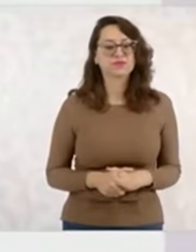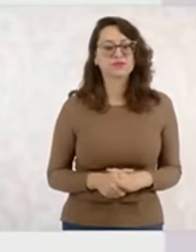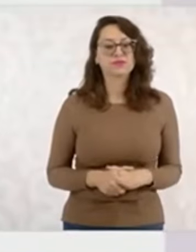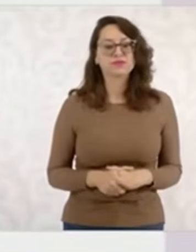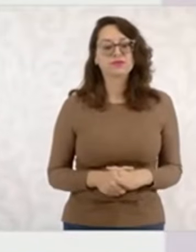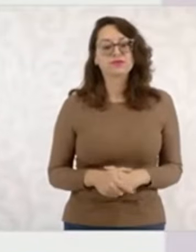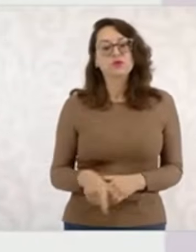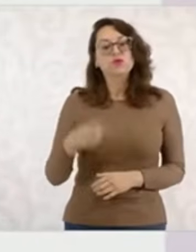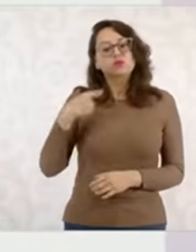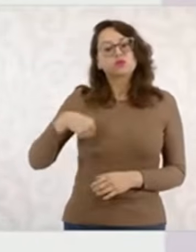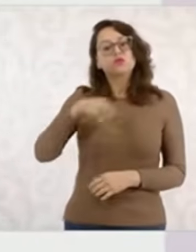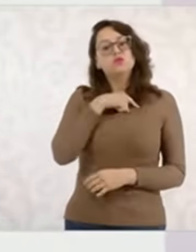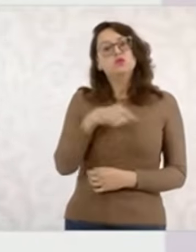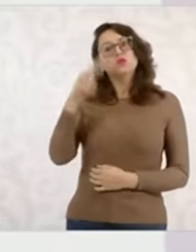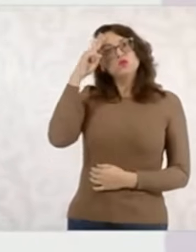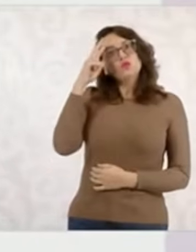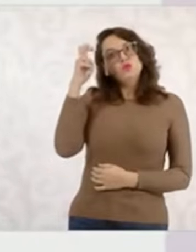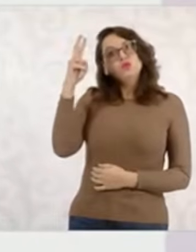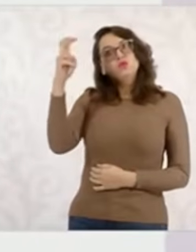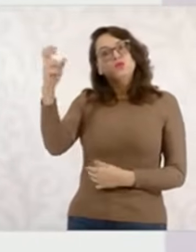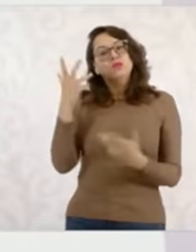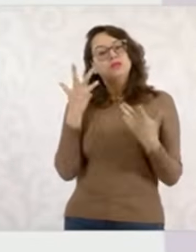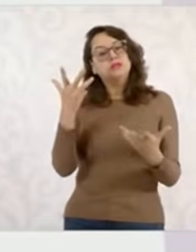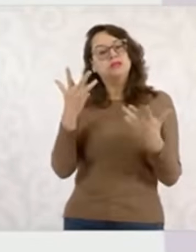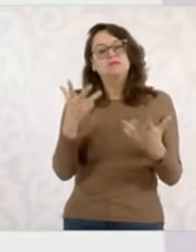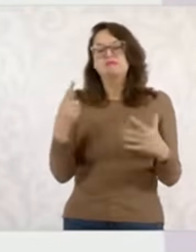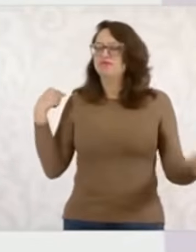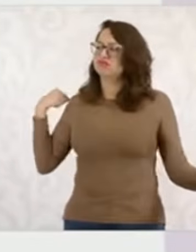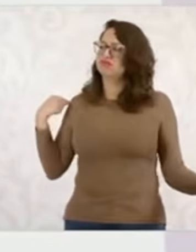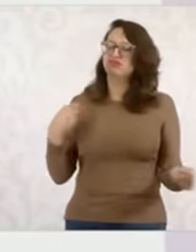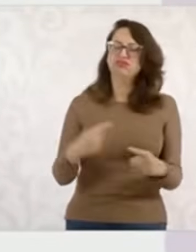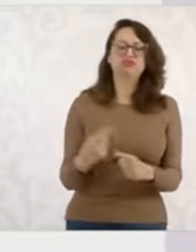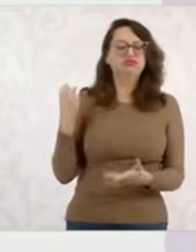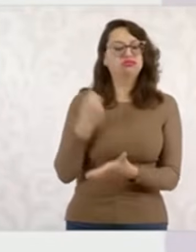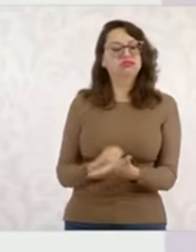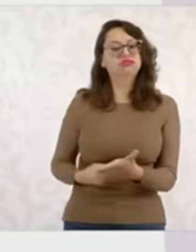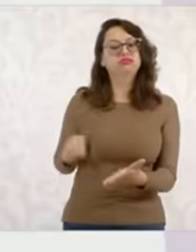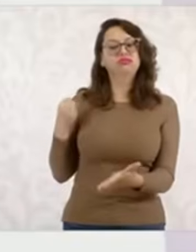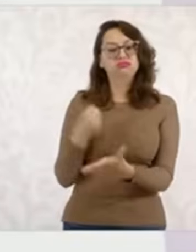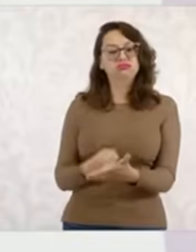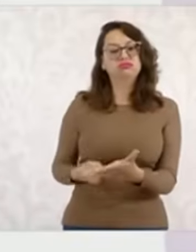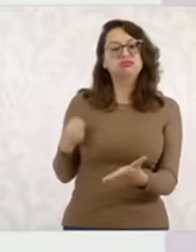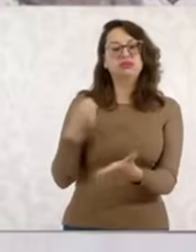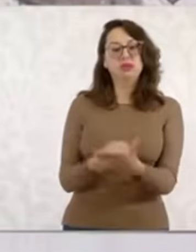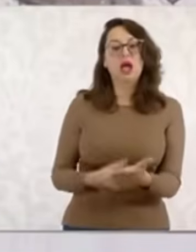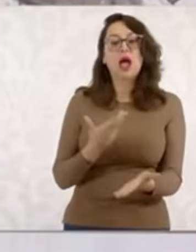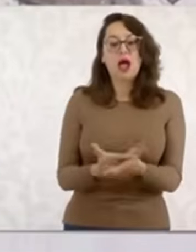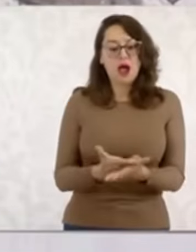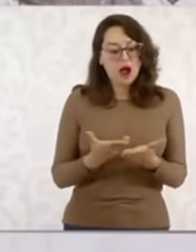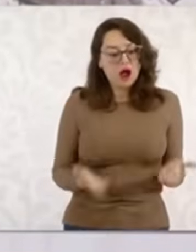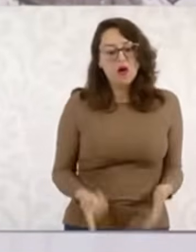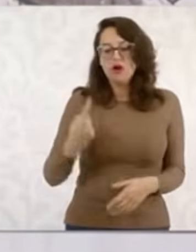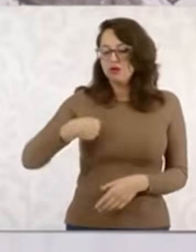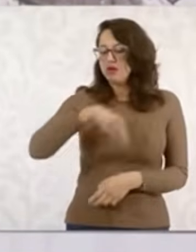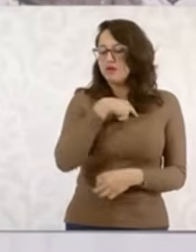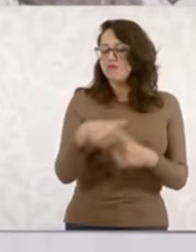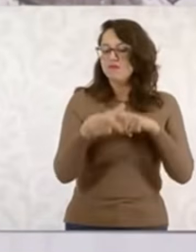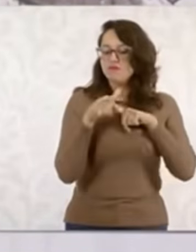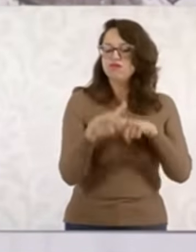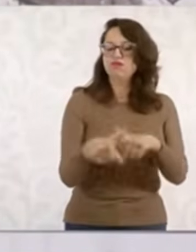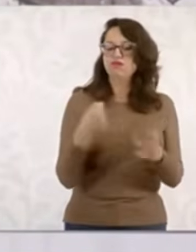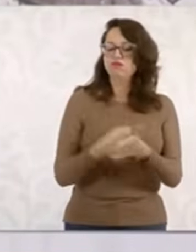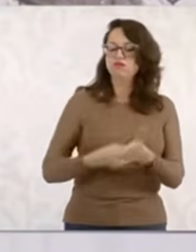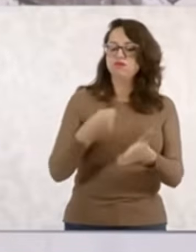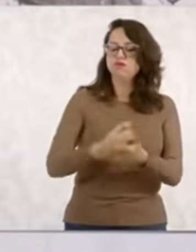Nuestro sueño y por lo que hemos luchado toda la vida y desde aquí, desde la presidencia lo estamos haciendo, es que